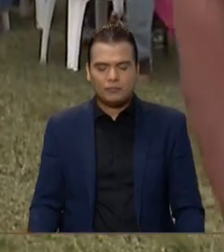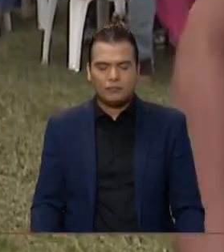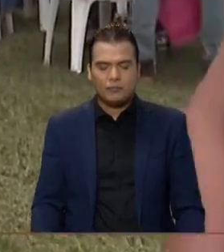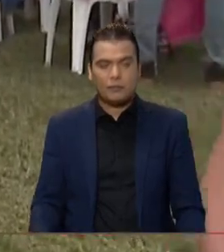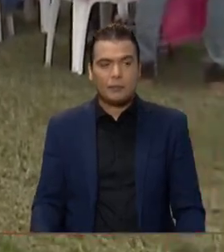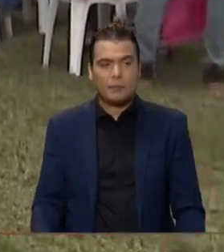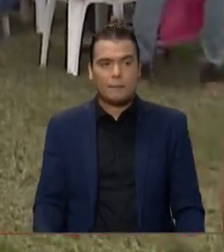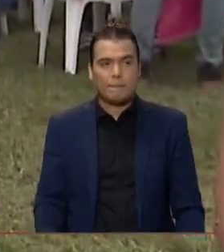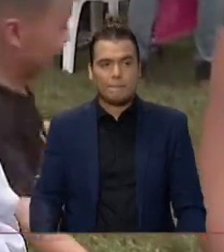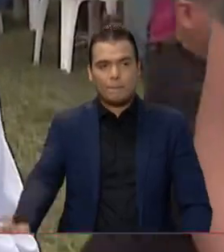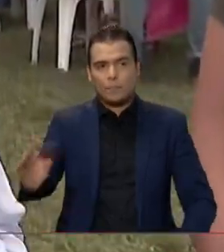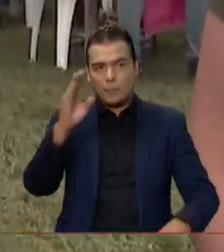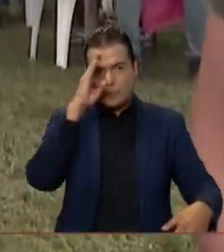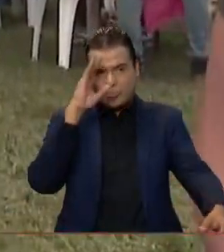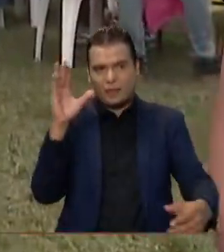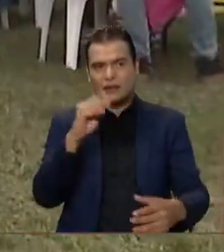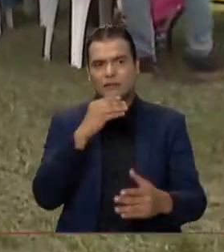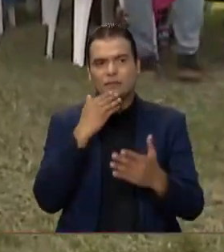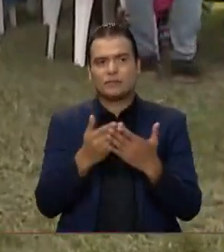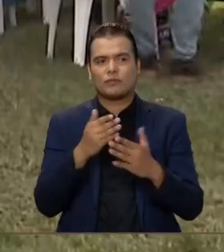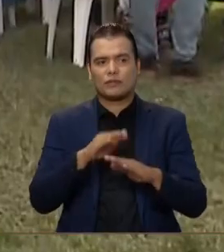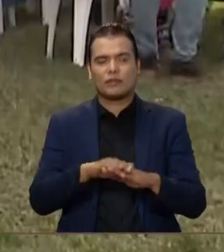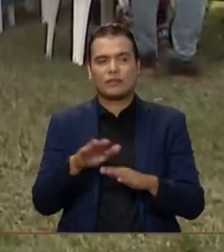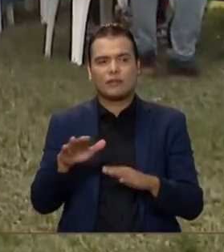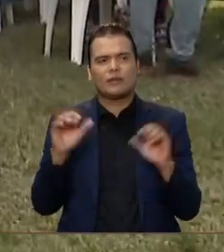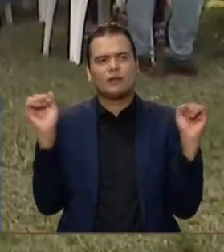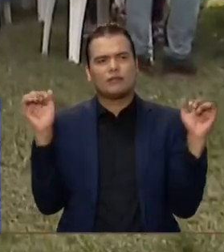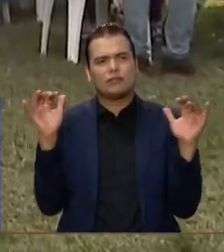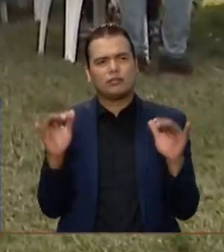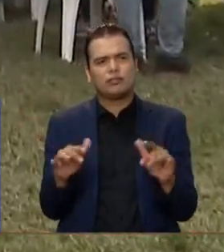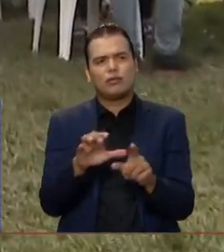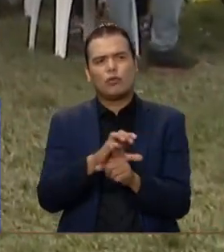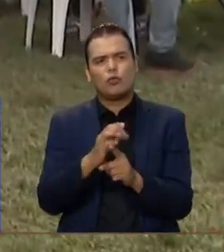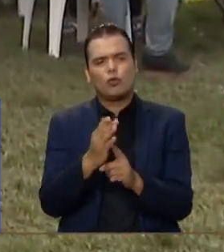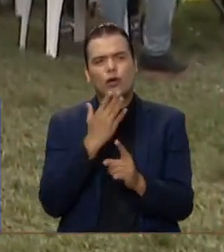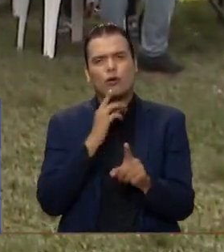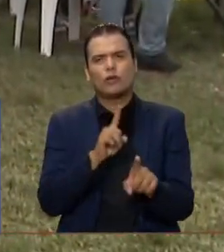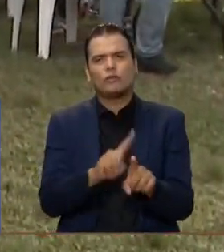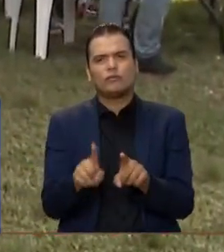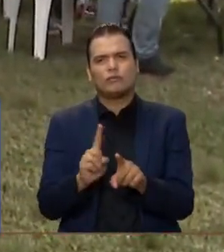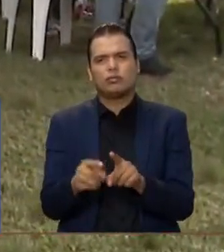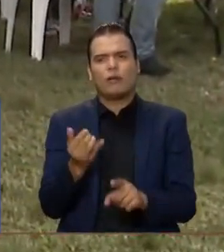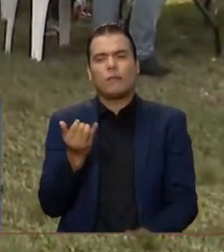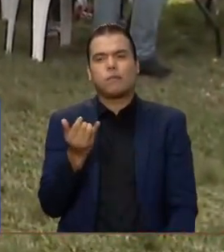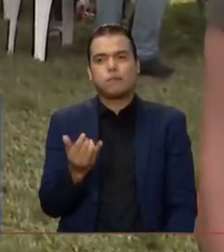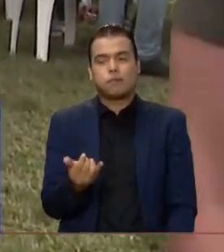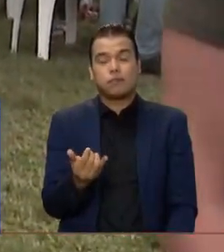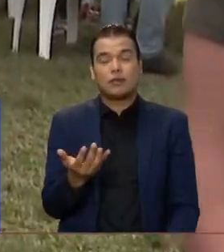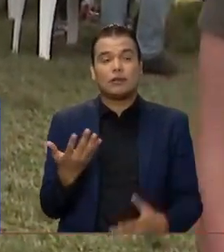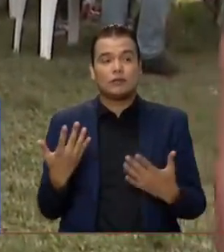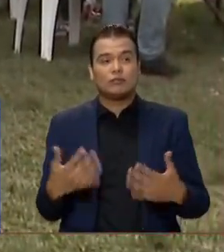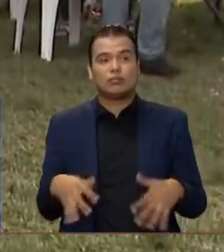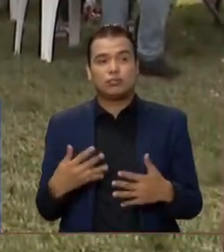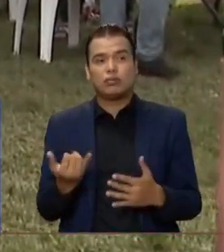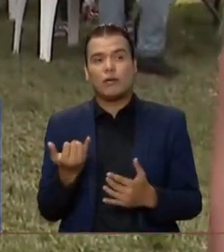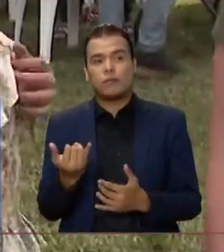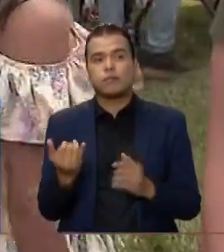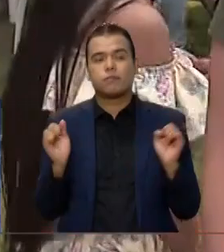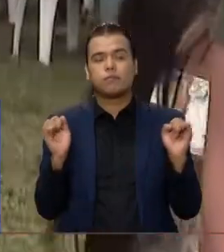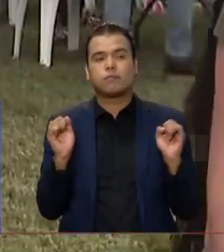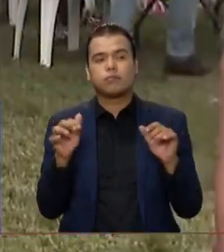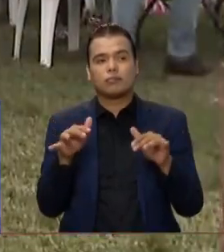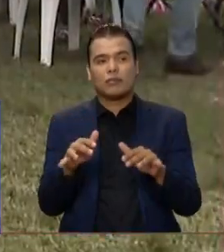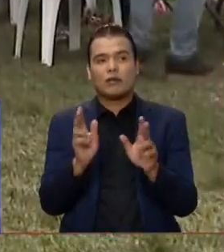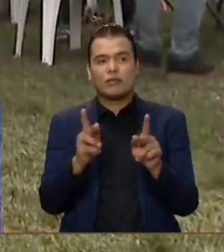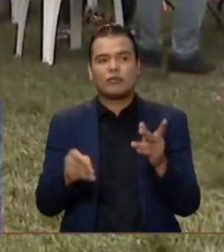Hola, buenas tardes. Así es, en un evento lleno de color, cultura y recreación, nos encontramos desde la Hacienda El Paraíso, en el Festival de Cometas de